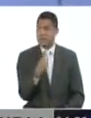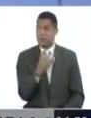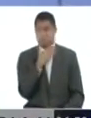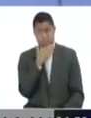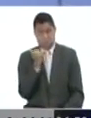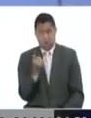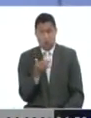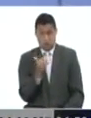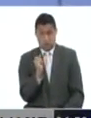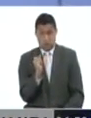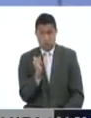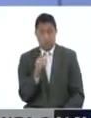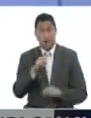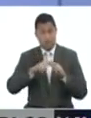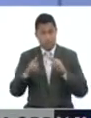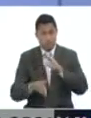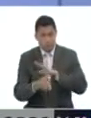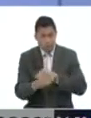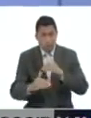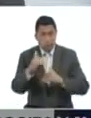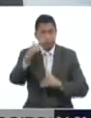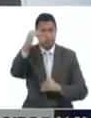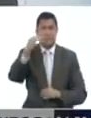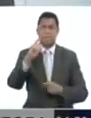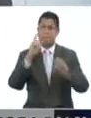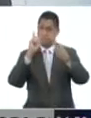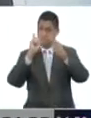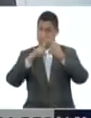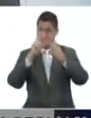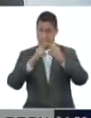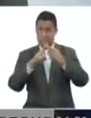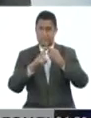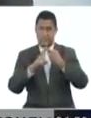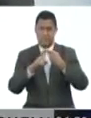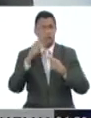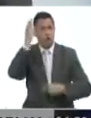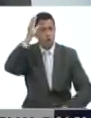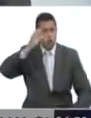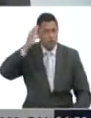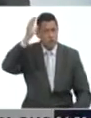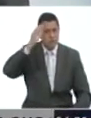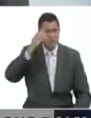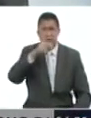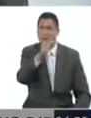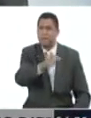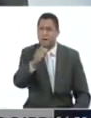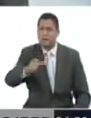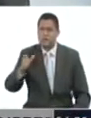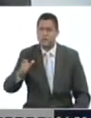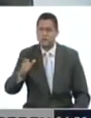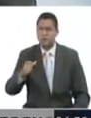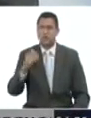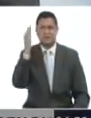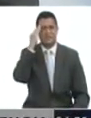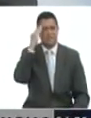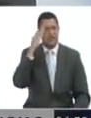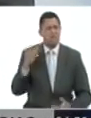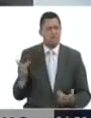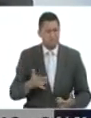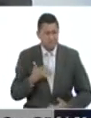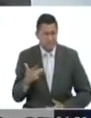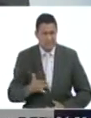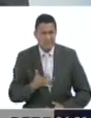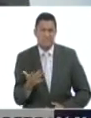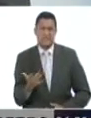mejor forma para que sus niños vayan correcto creciendo. Lo primero es de alguna forma concientizar a nuestra sociedad de conocer cuáles son esos síntomas